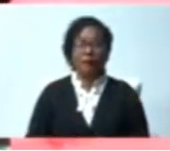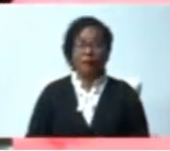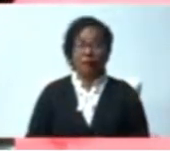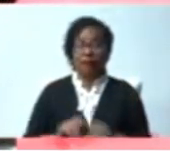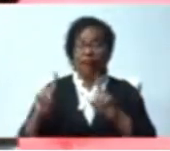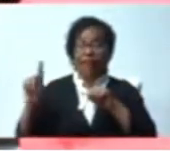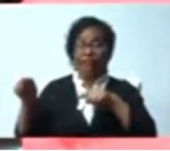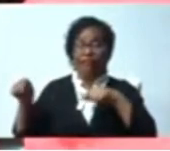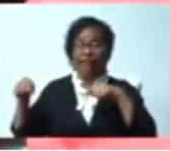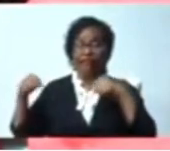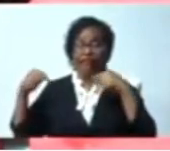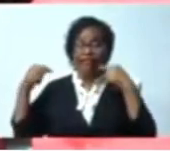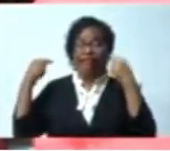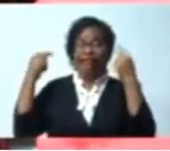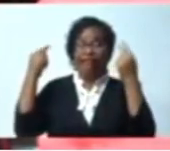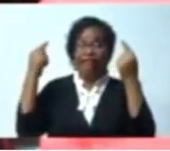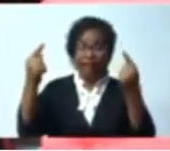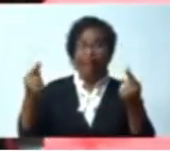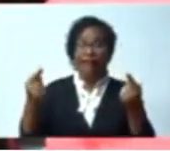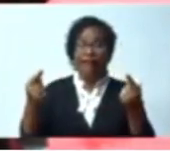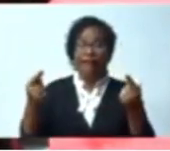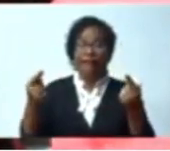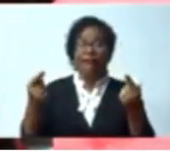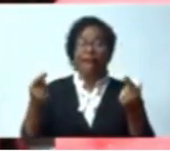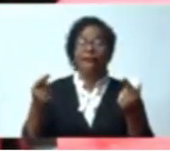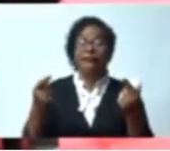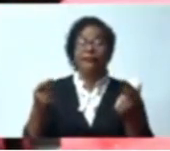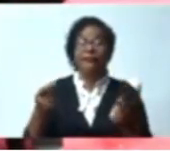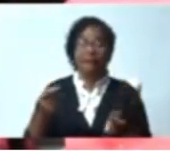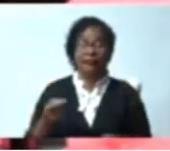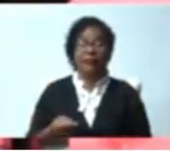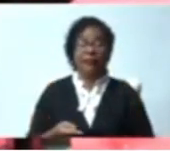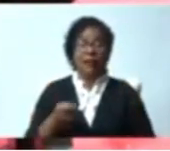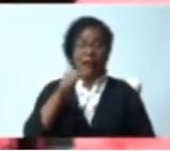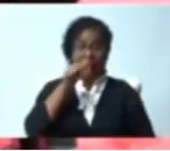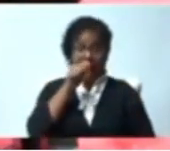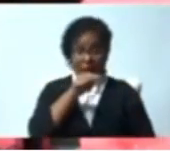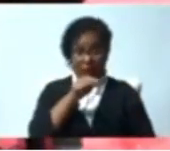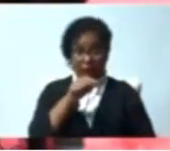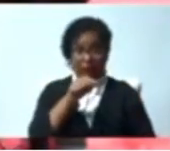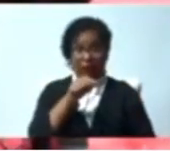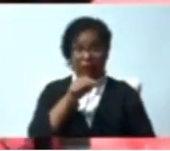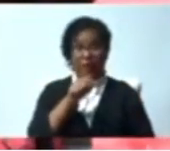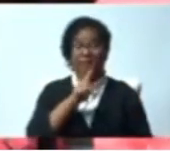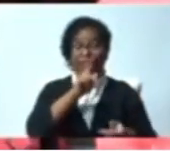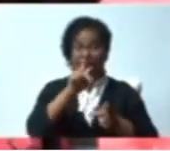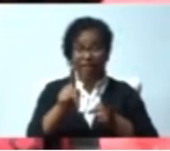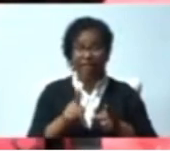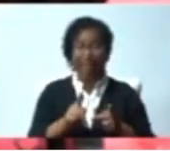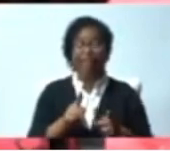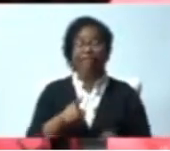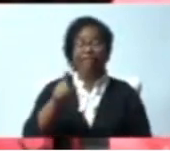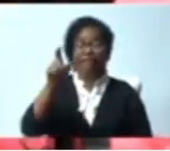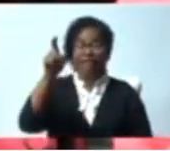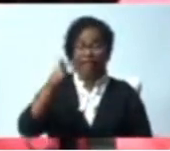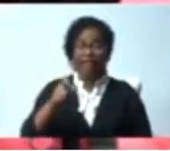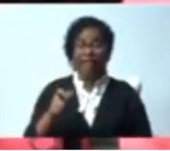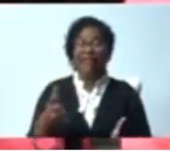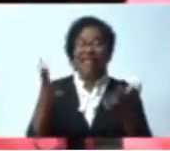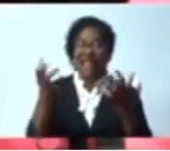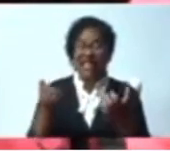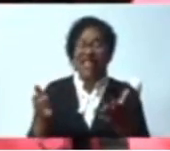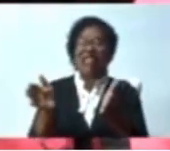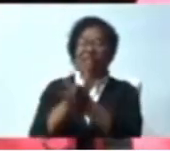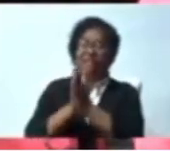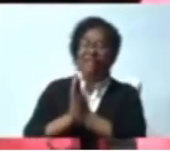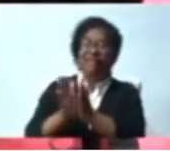tiempo este proyecto tan aclamado por la sociedad y por todos